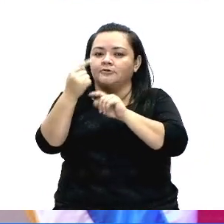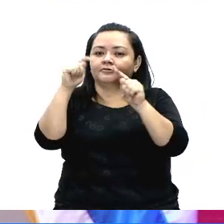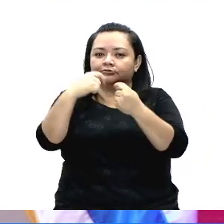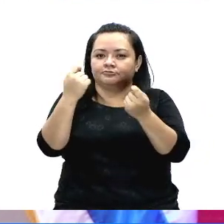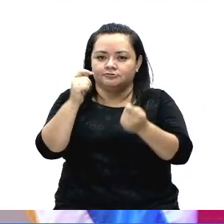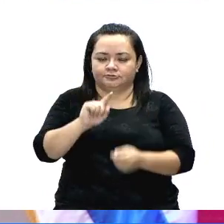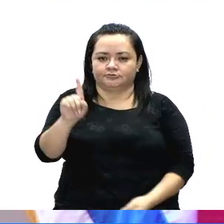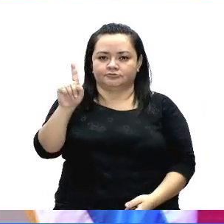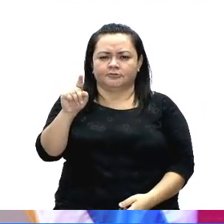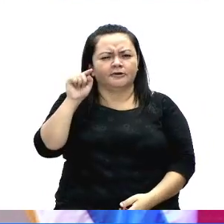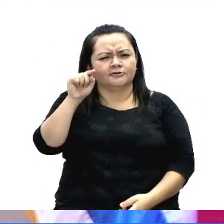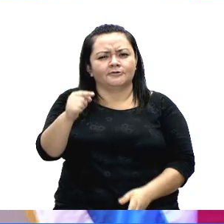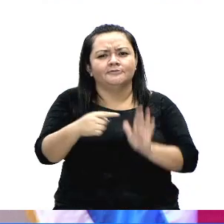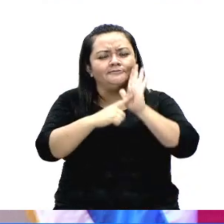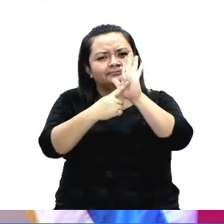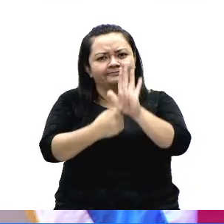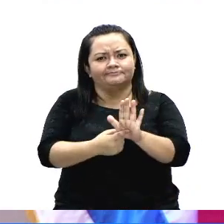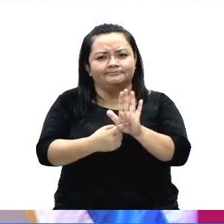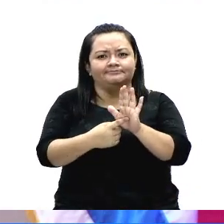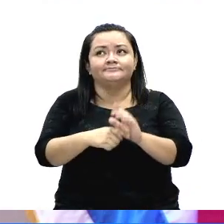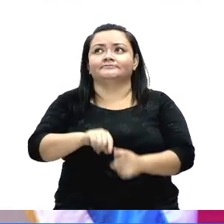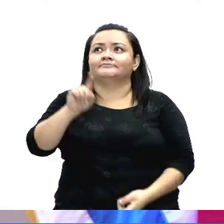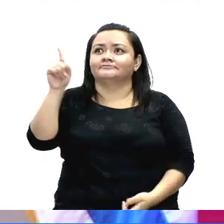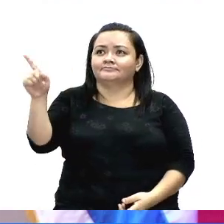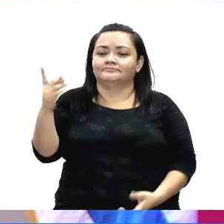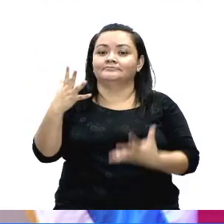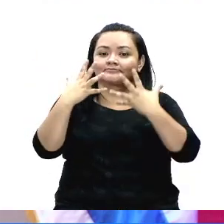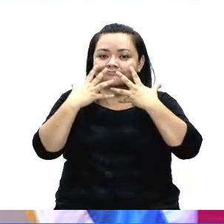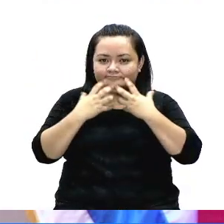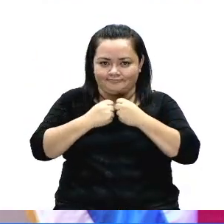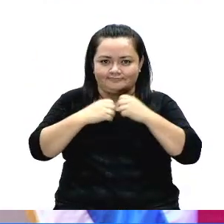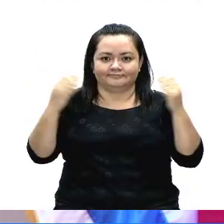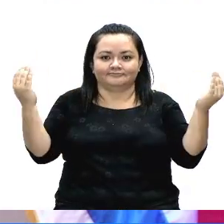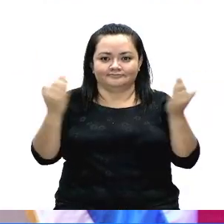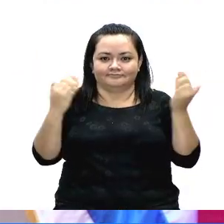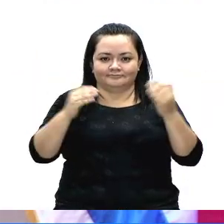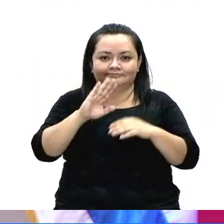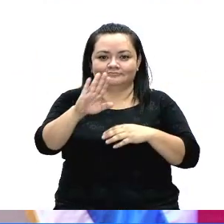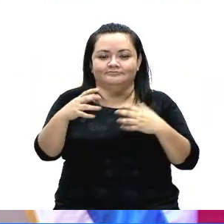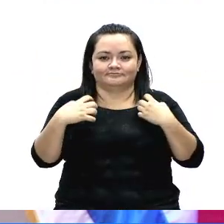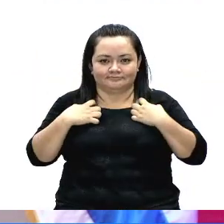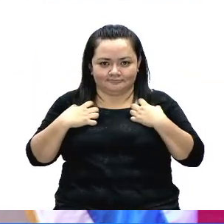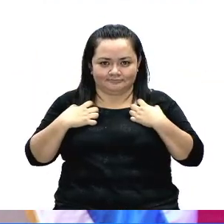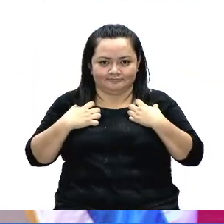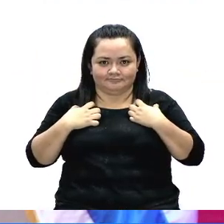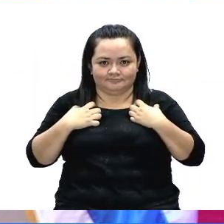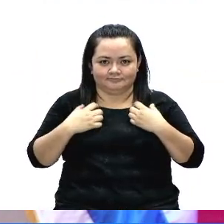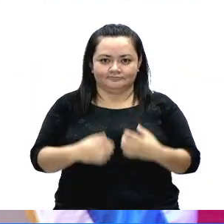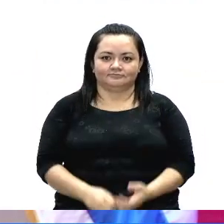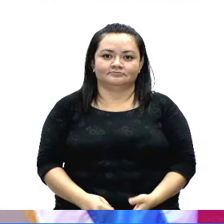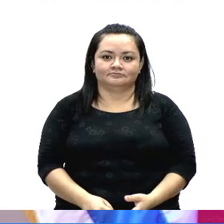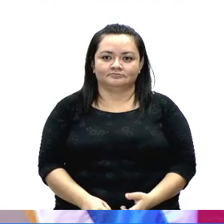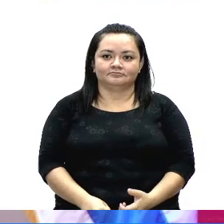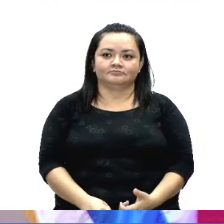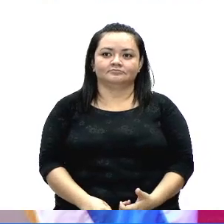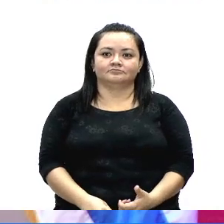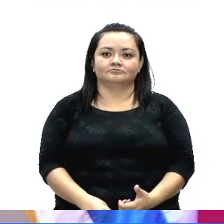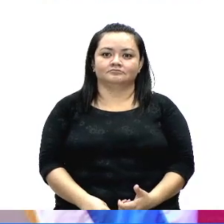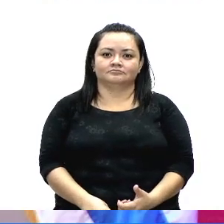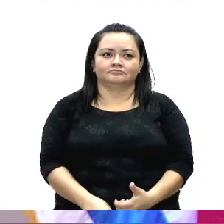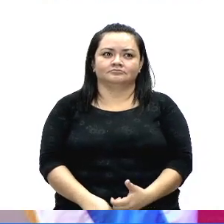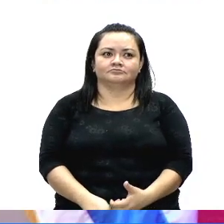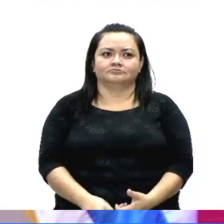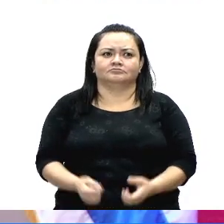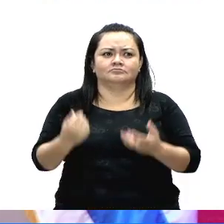y te muestre lo que él quiere hacer de tu vida no